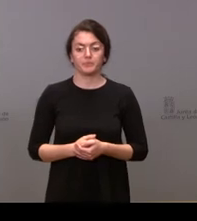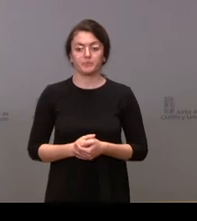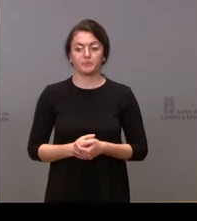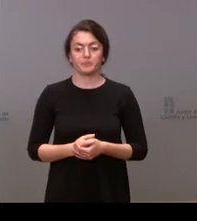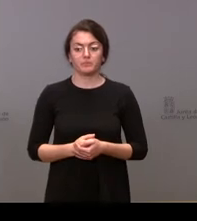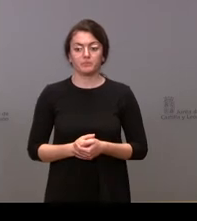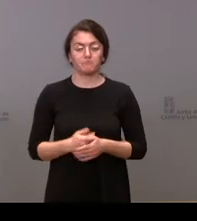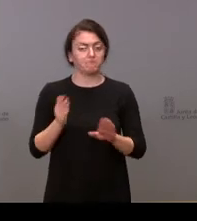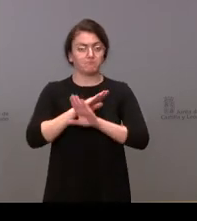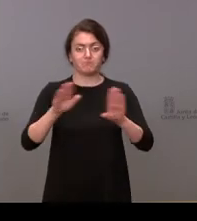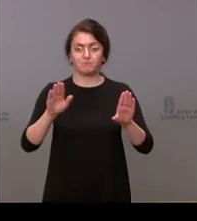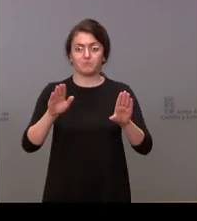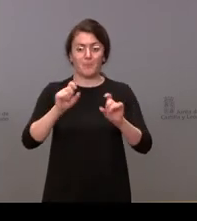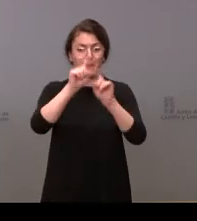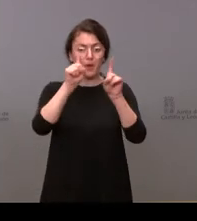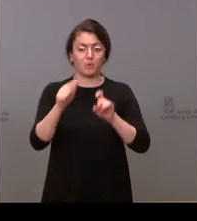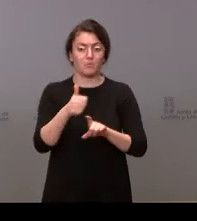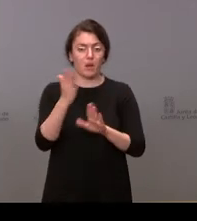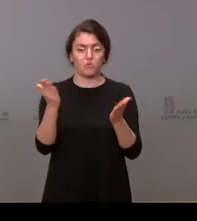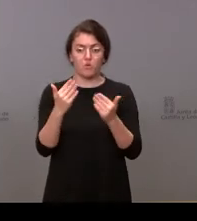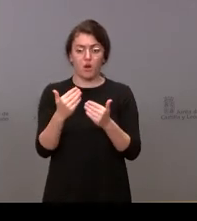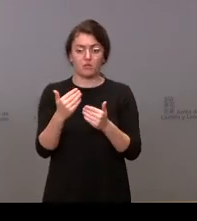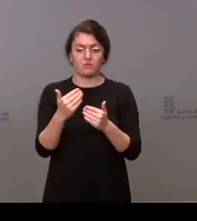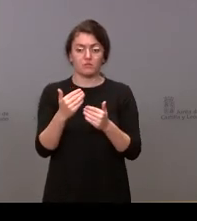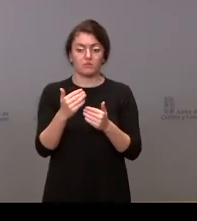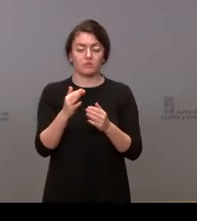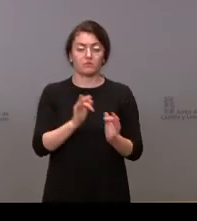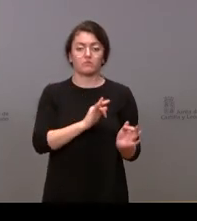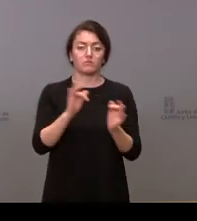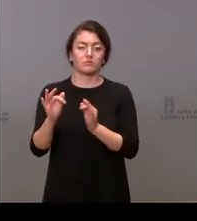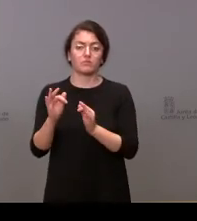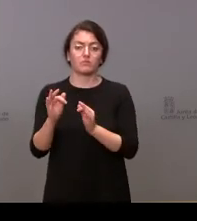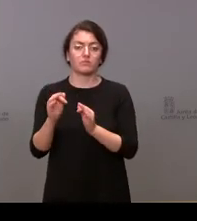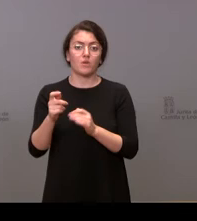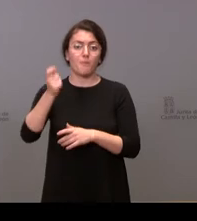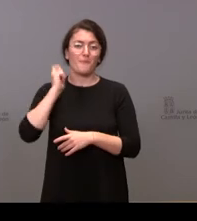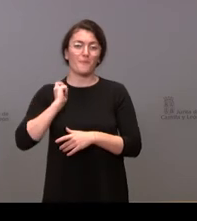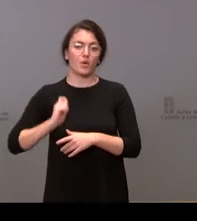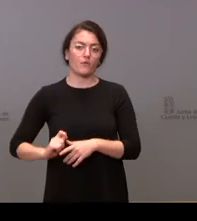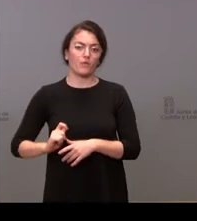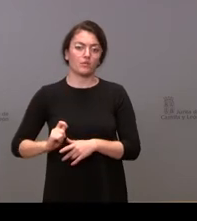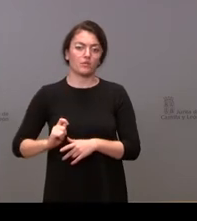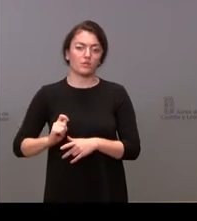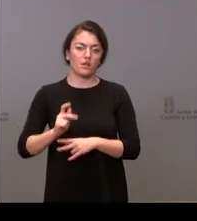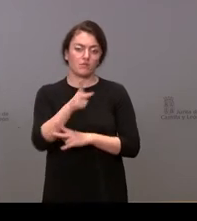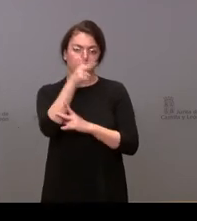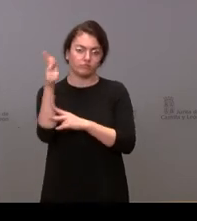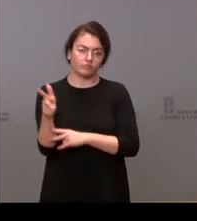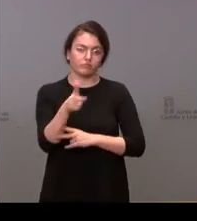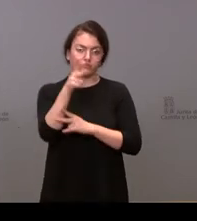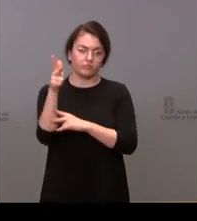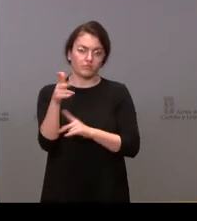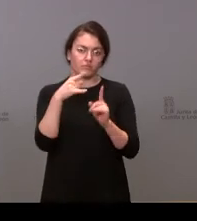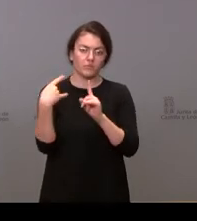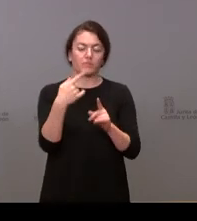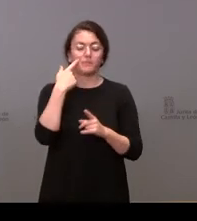Parece que no hay más preguntas en la sala. Vamos a dar paso entonces a los profesionales que nos siguen por videoconferencia. Comenzamos con